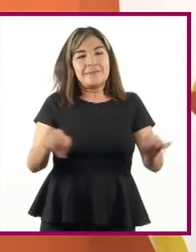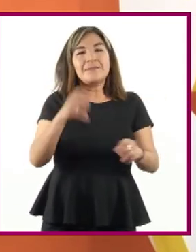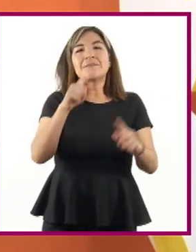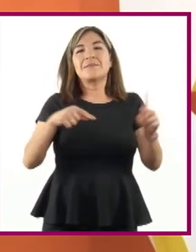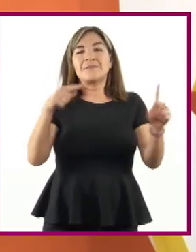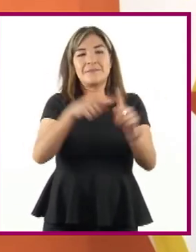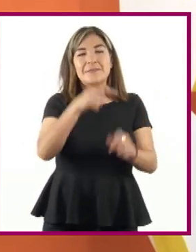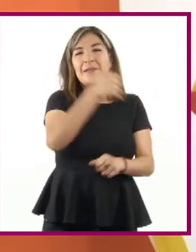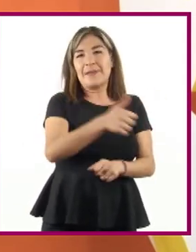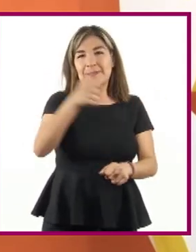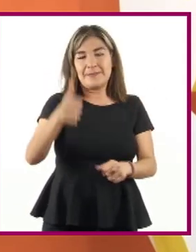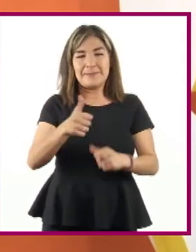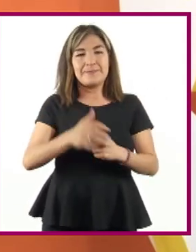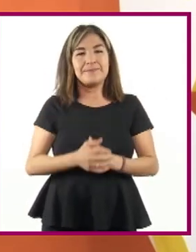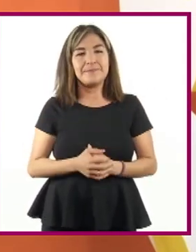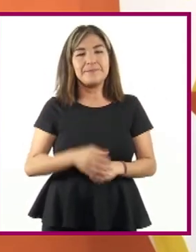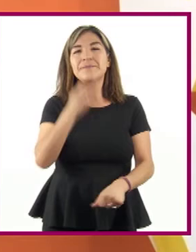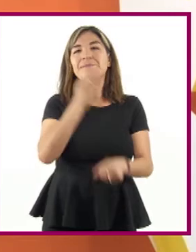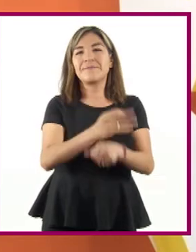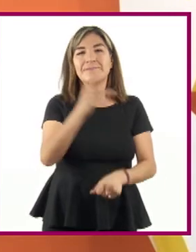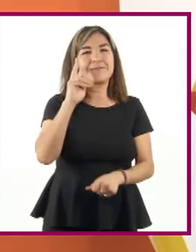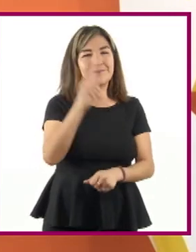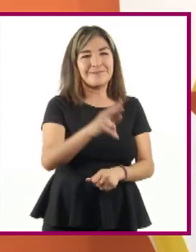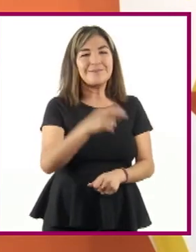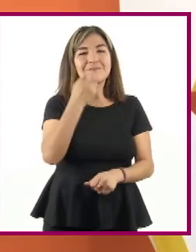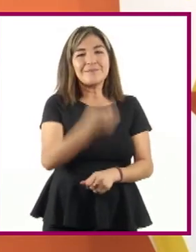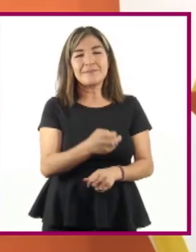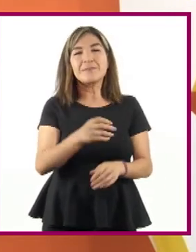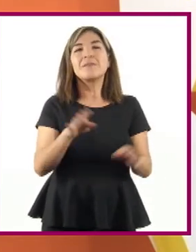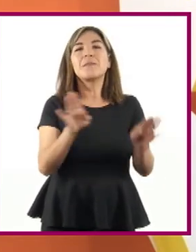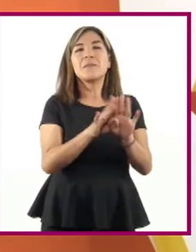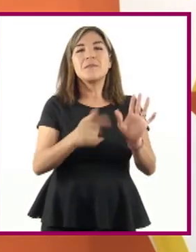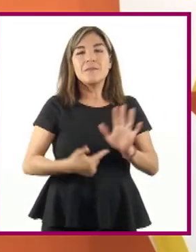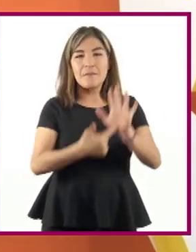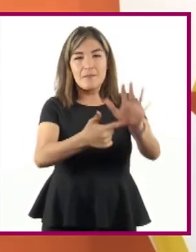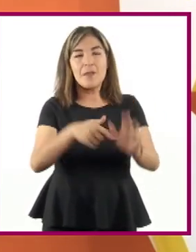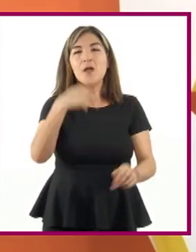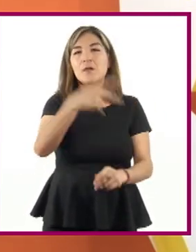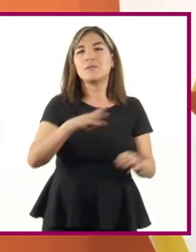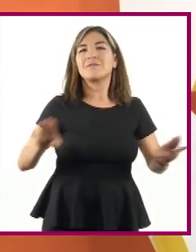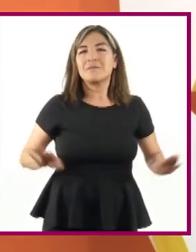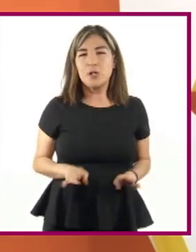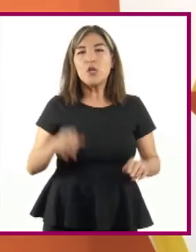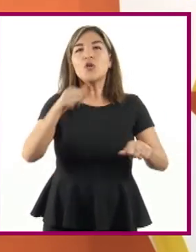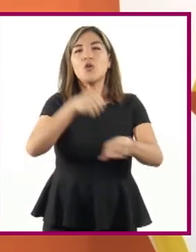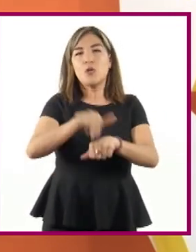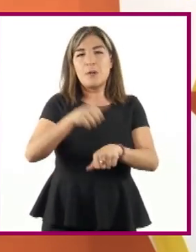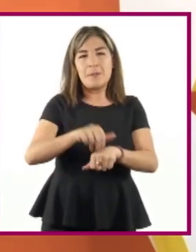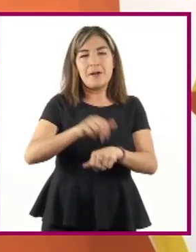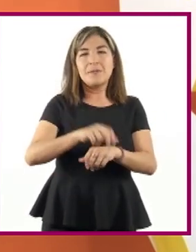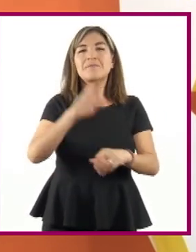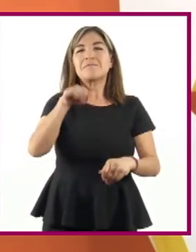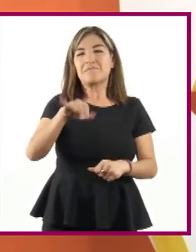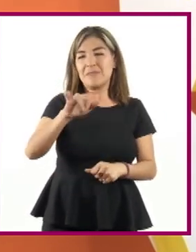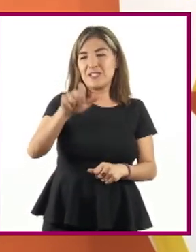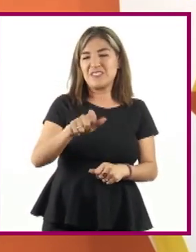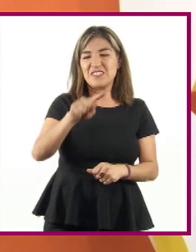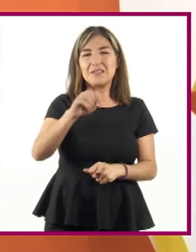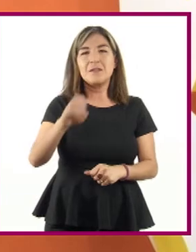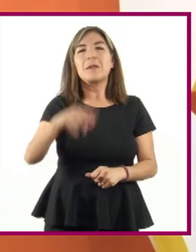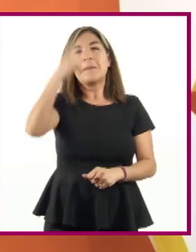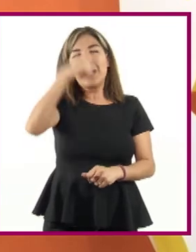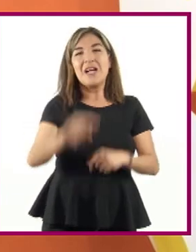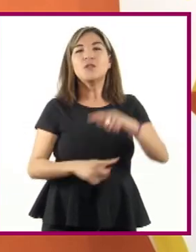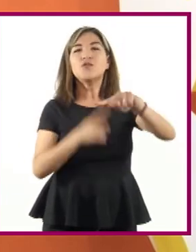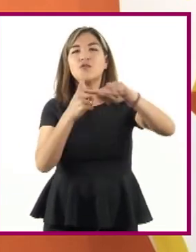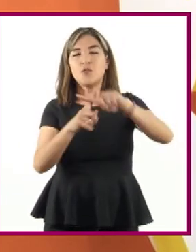correspondiente a cada caso. Como pudieron ver, la tabla presenta fracciones propias y números mixtos, que son aquellos que implican la